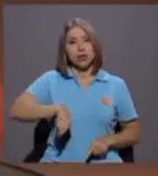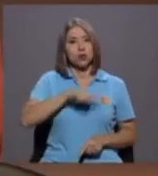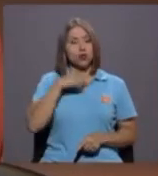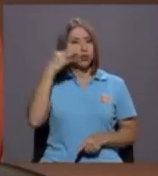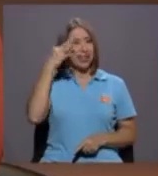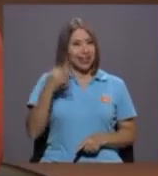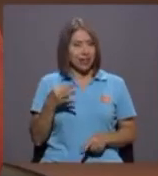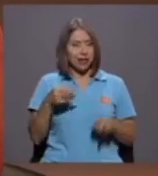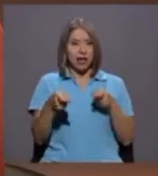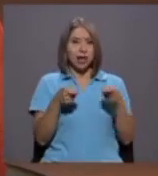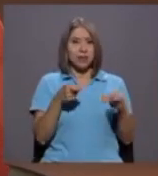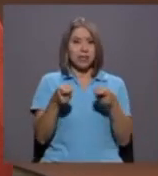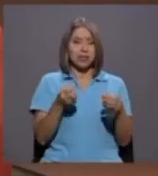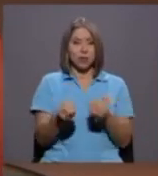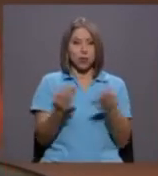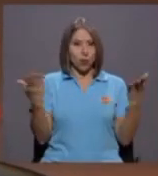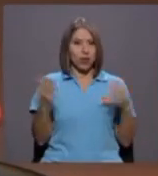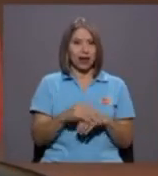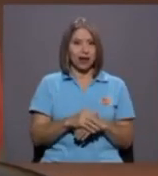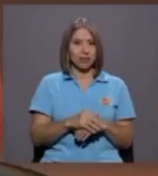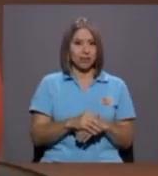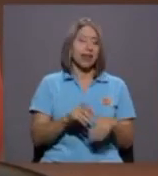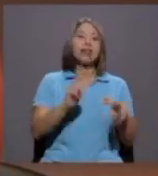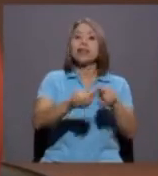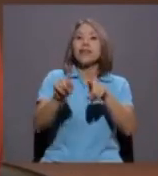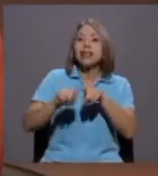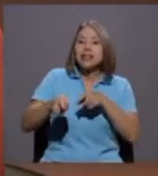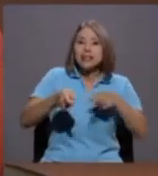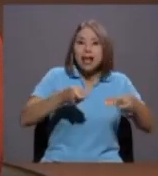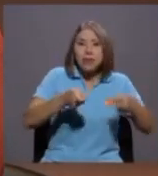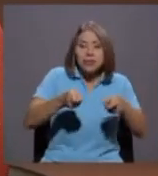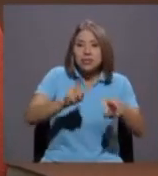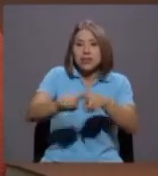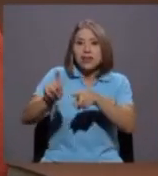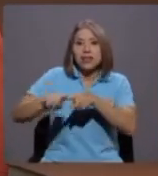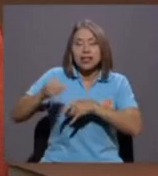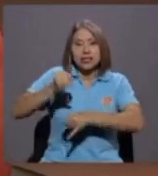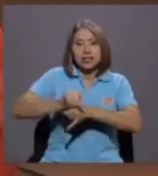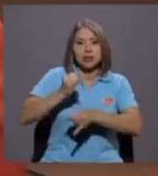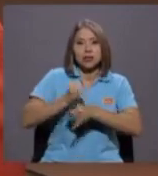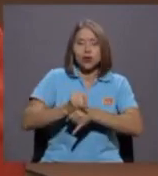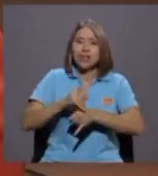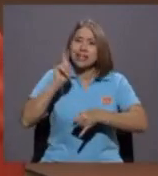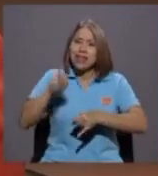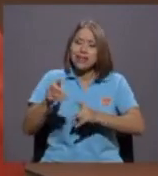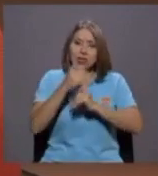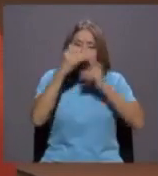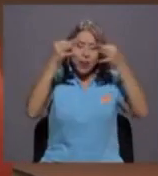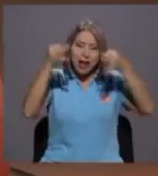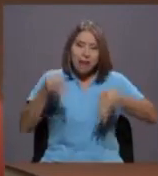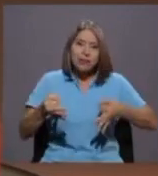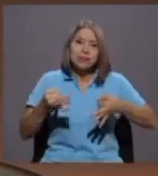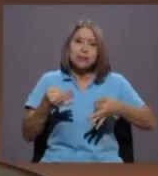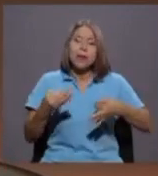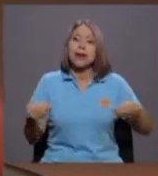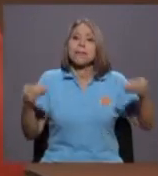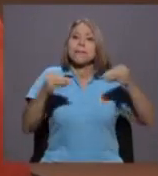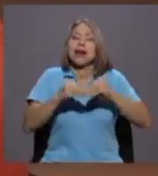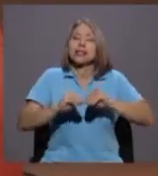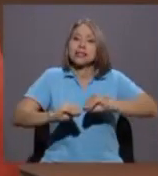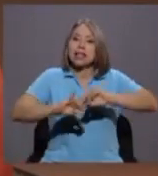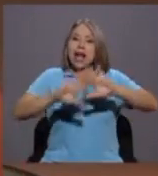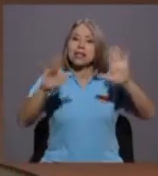que la administración pública, las administraciones, las instituciones tomen medidas para ser más transparentes, porque no se